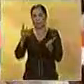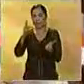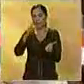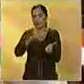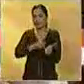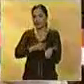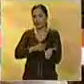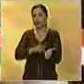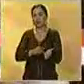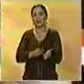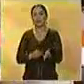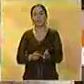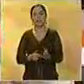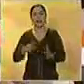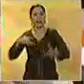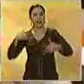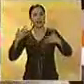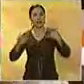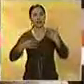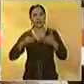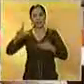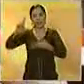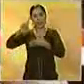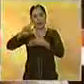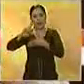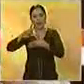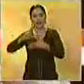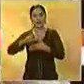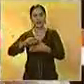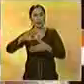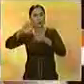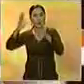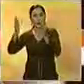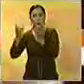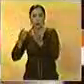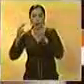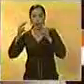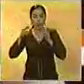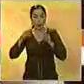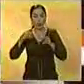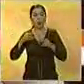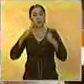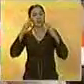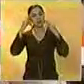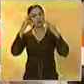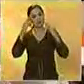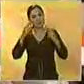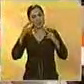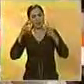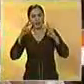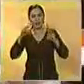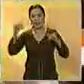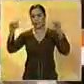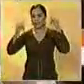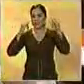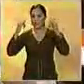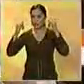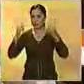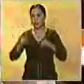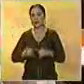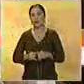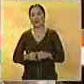espectáculo que América Latina y el mundo se sienta muy honrado en ver y disfrutar,